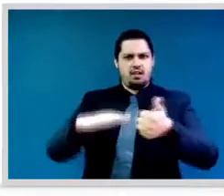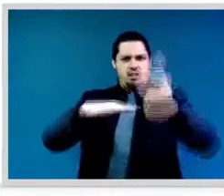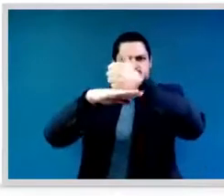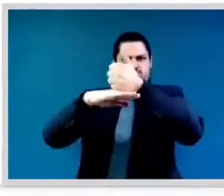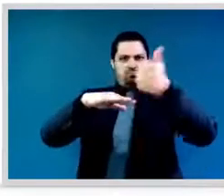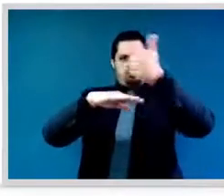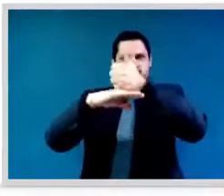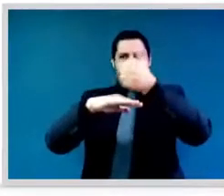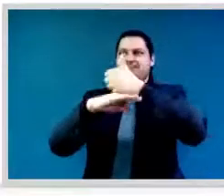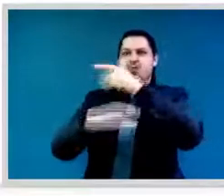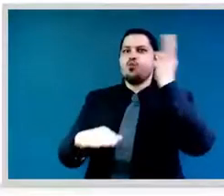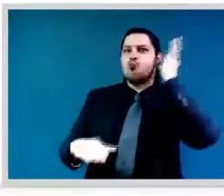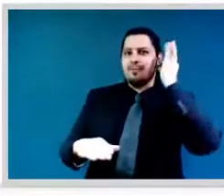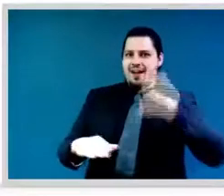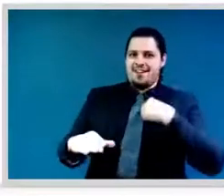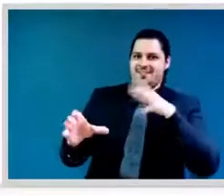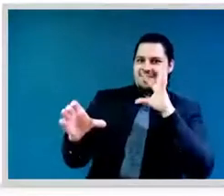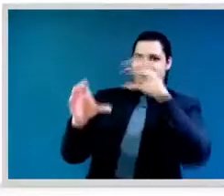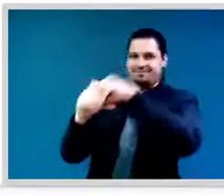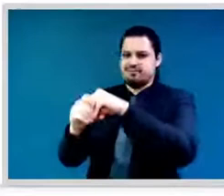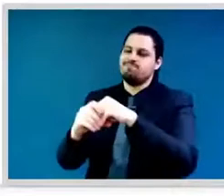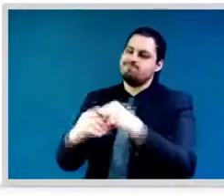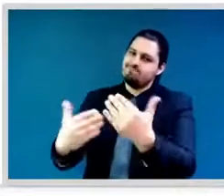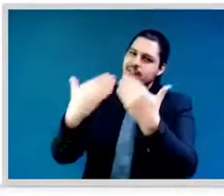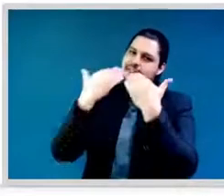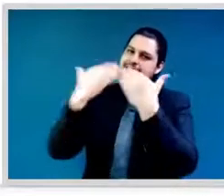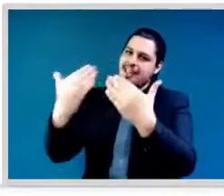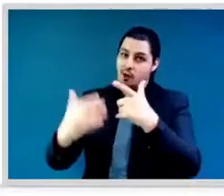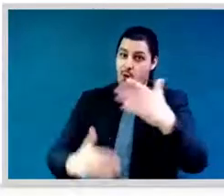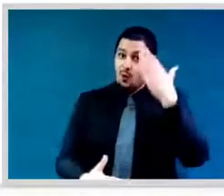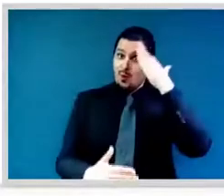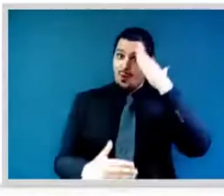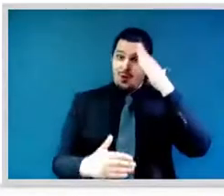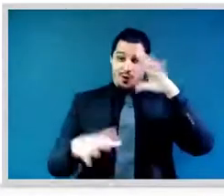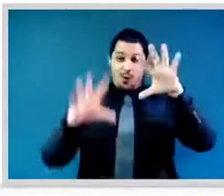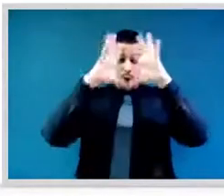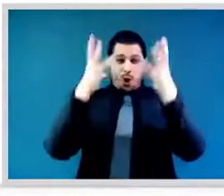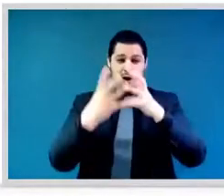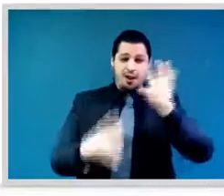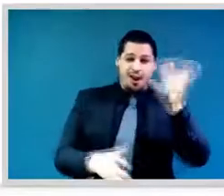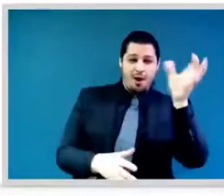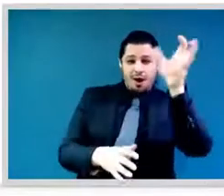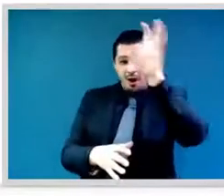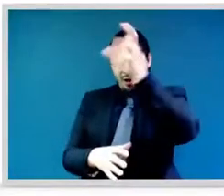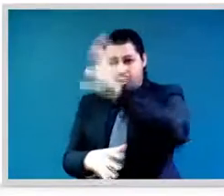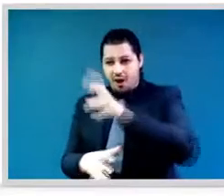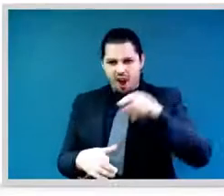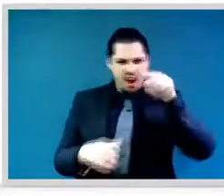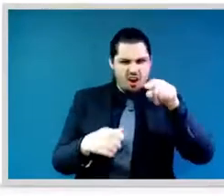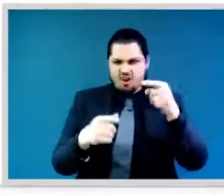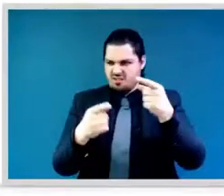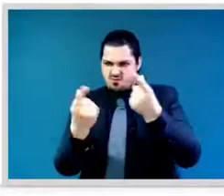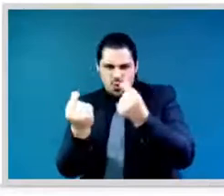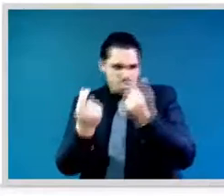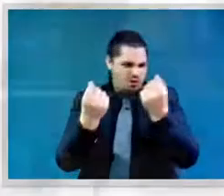rincones del planeta las mujeres han construido procesos, procesos, procesos de participación